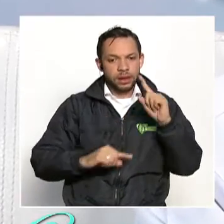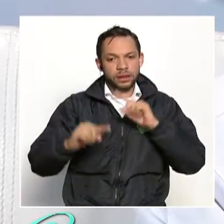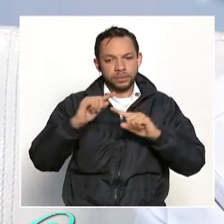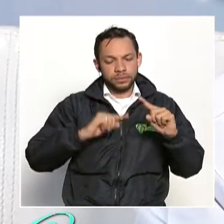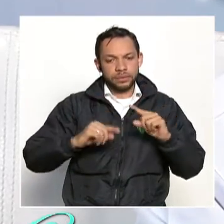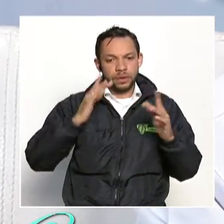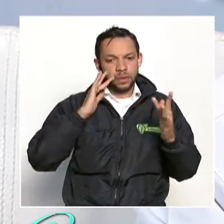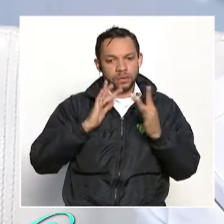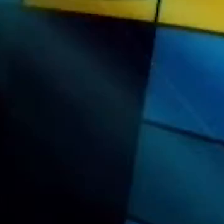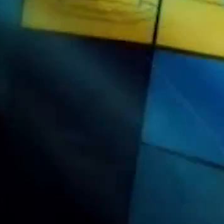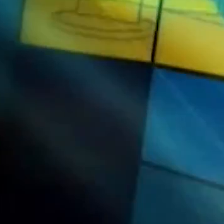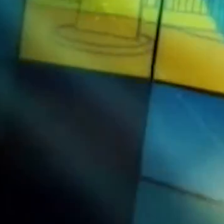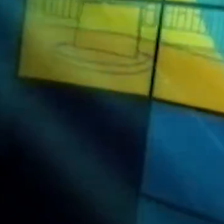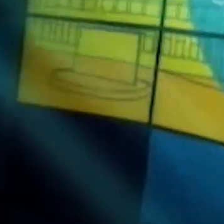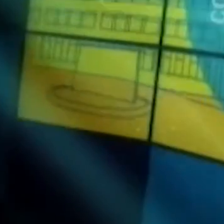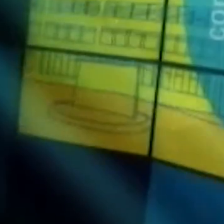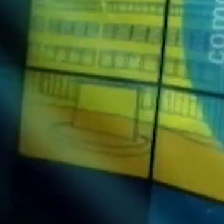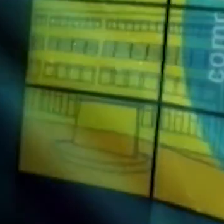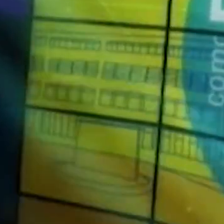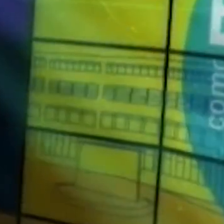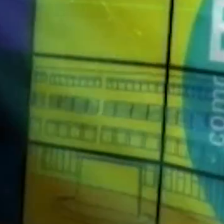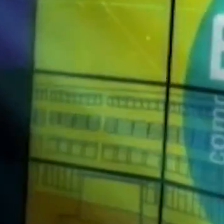ustedes en Conexión Vital.